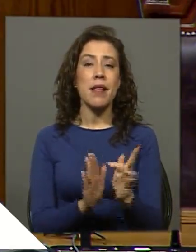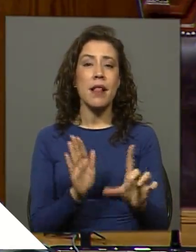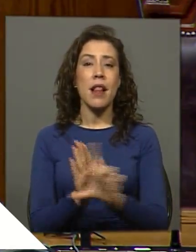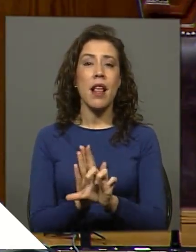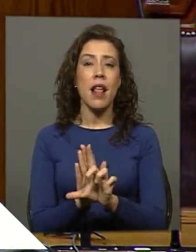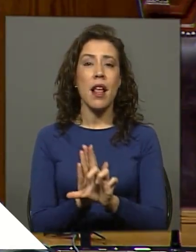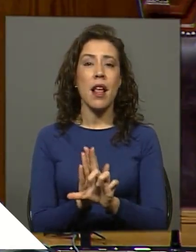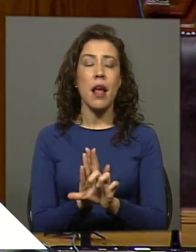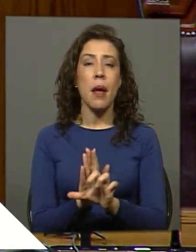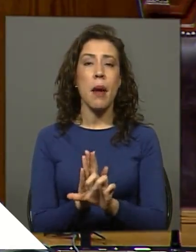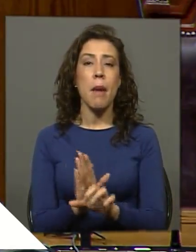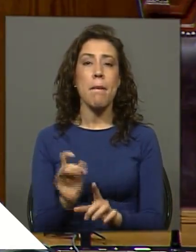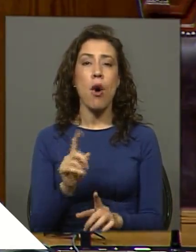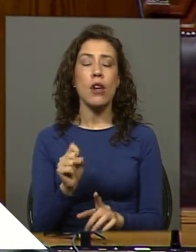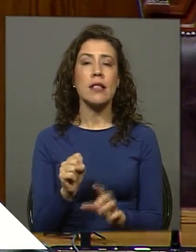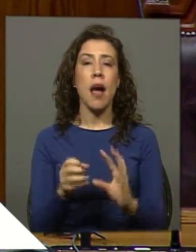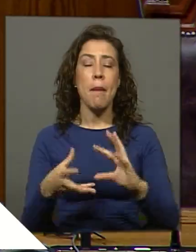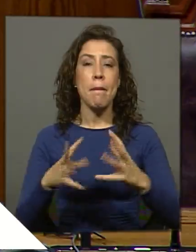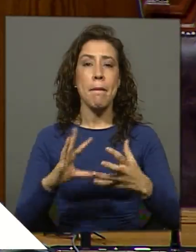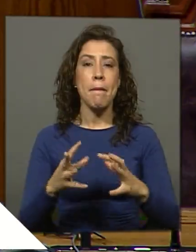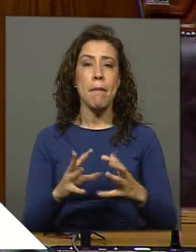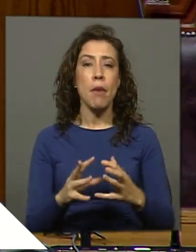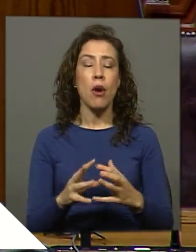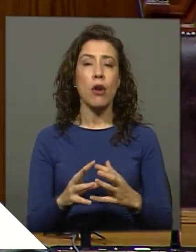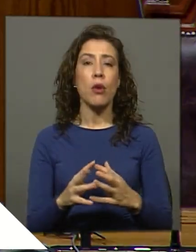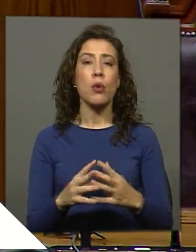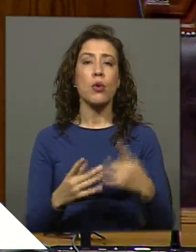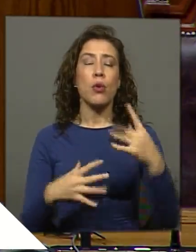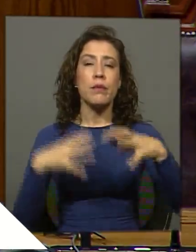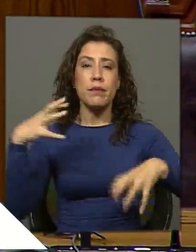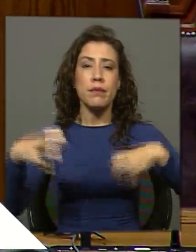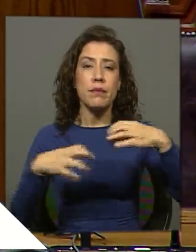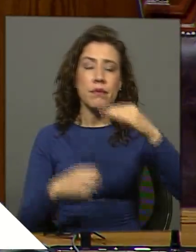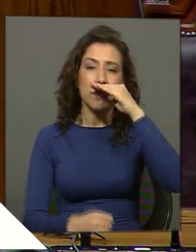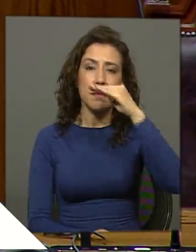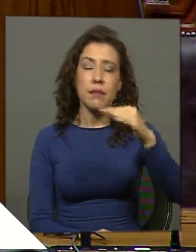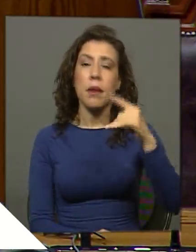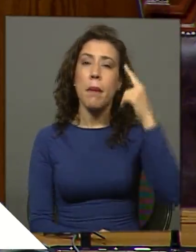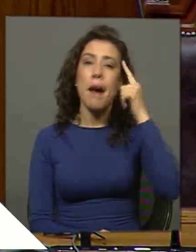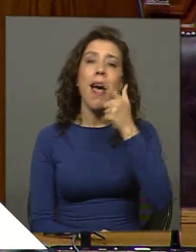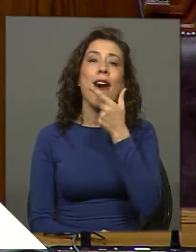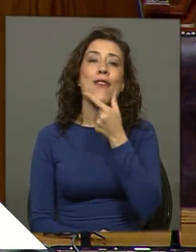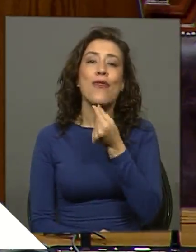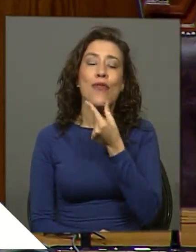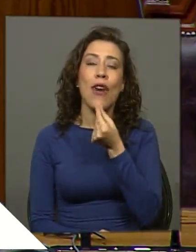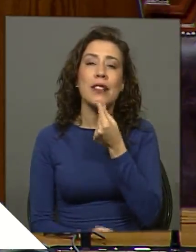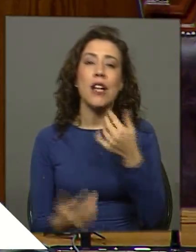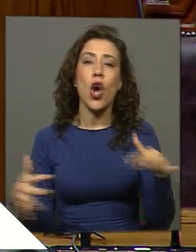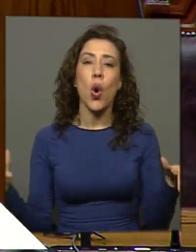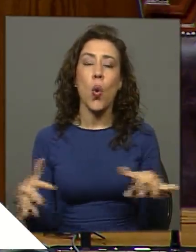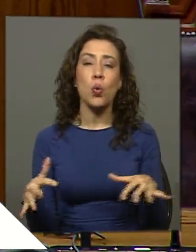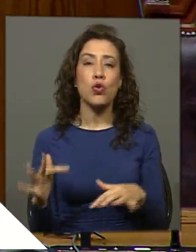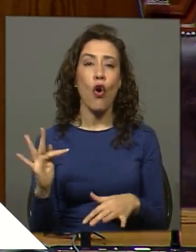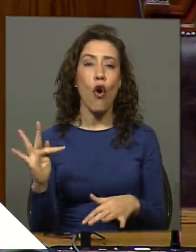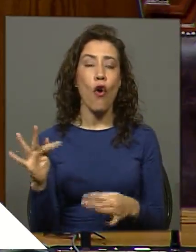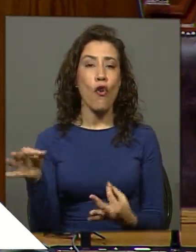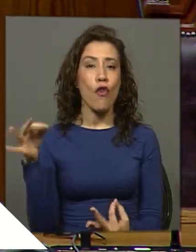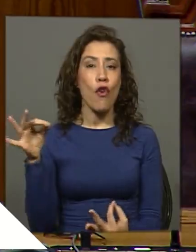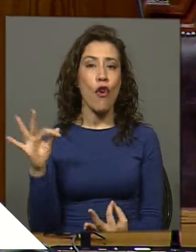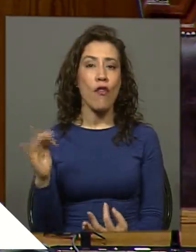de la bolsa de productos agropecuarios de manera de facilitar el uso de las facturas